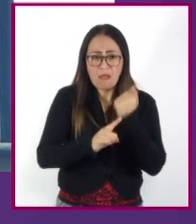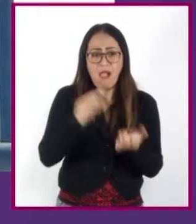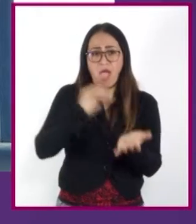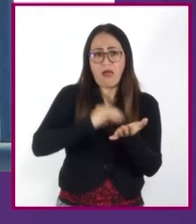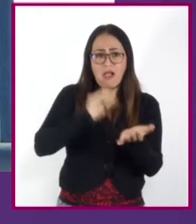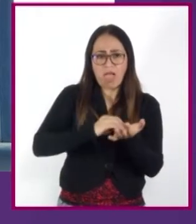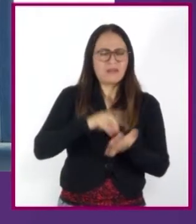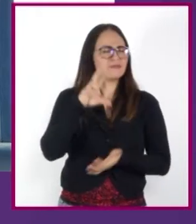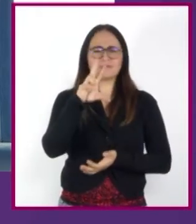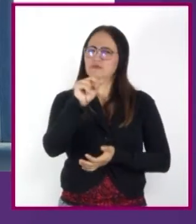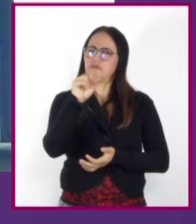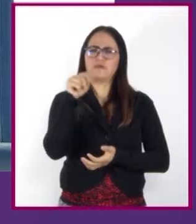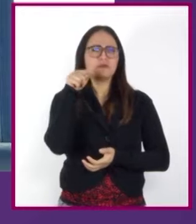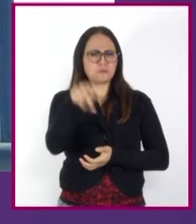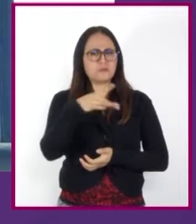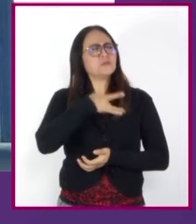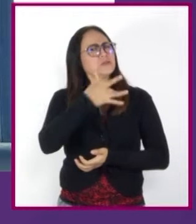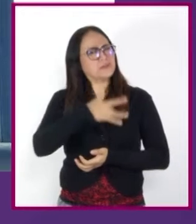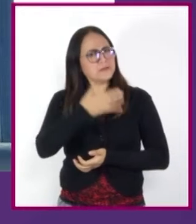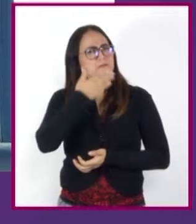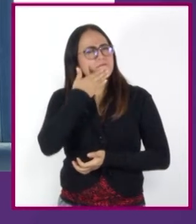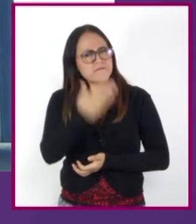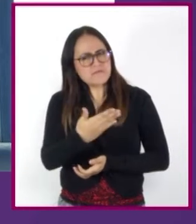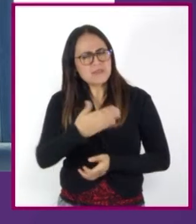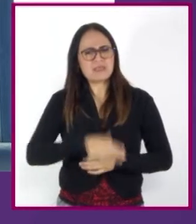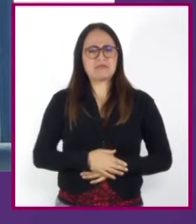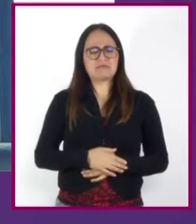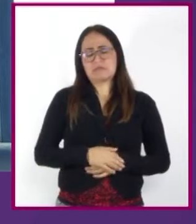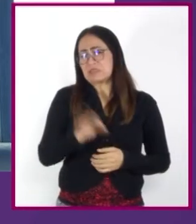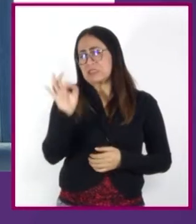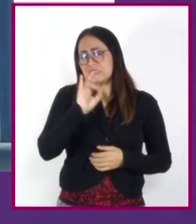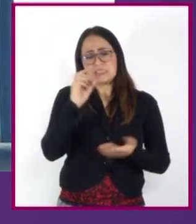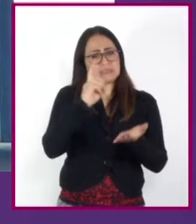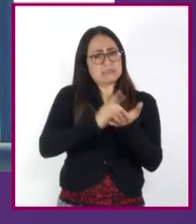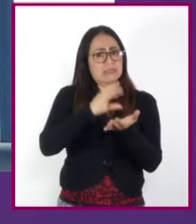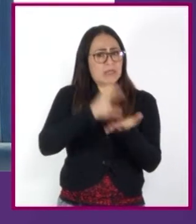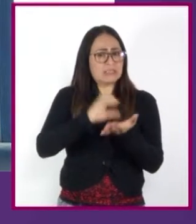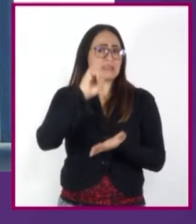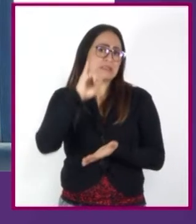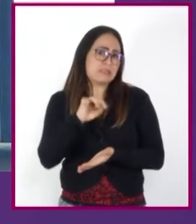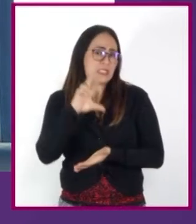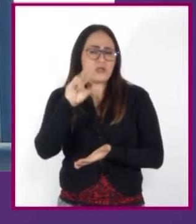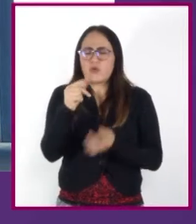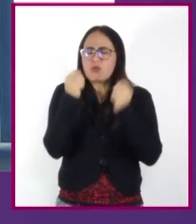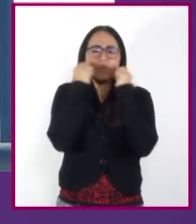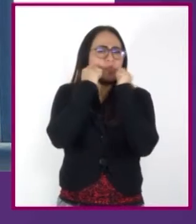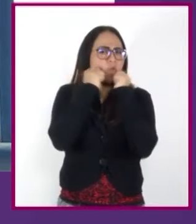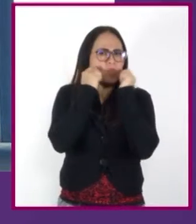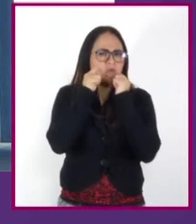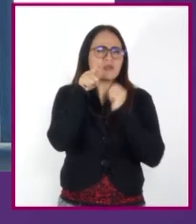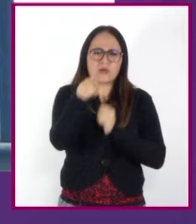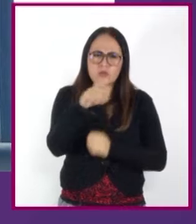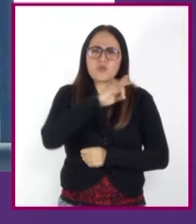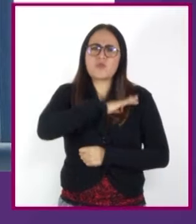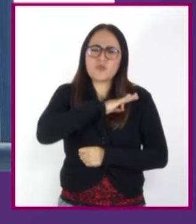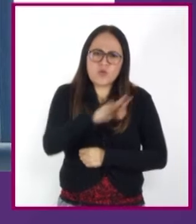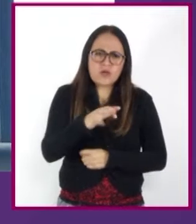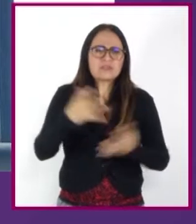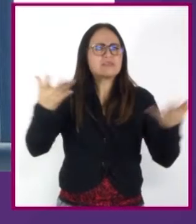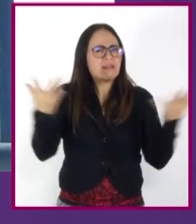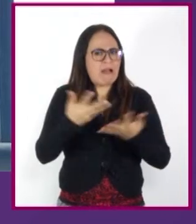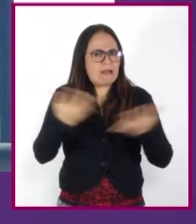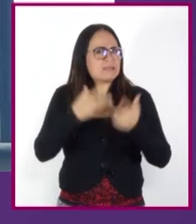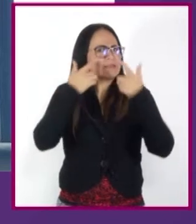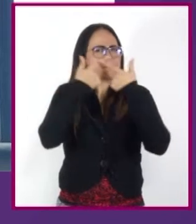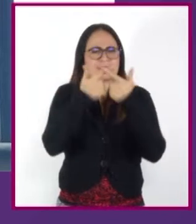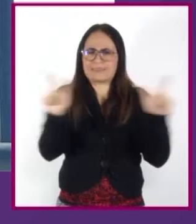bien, independientemente de si tienes una discapacidad o no, siéntete capaz de poder hacer y realizar lo que tú